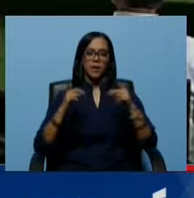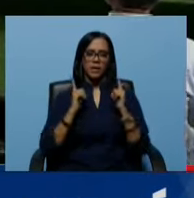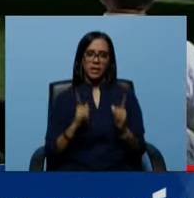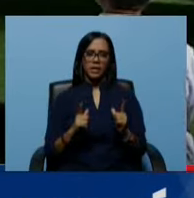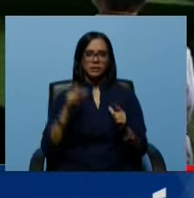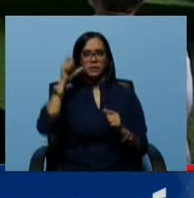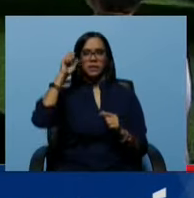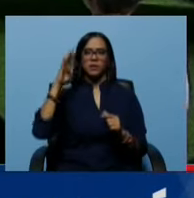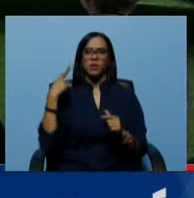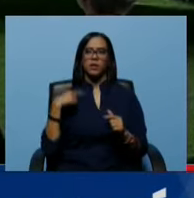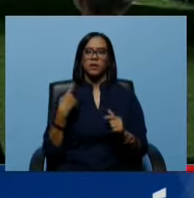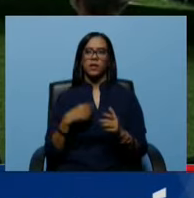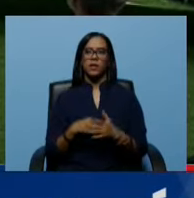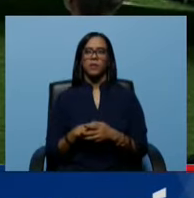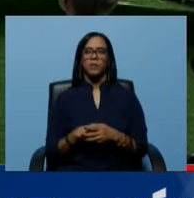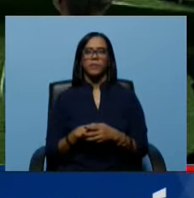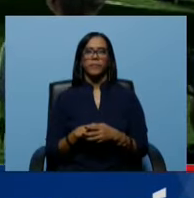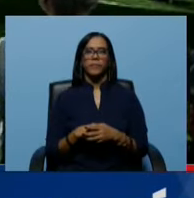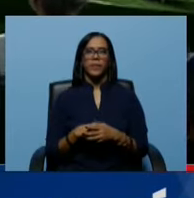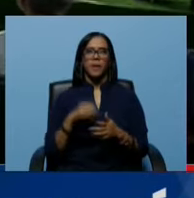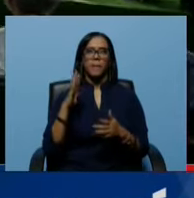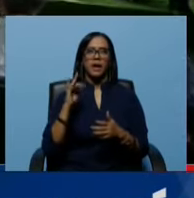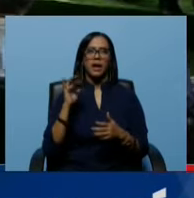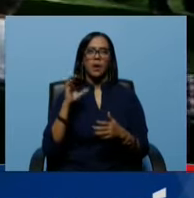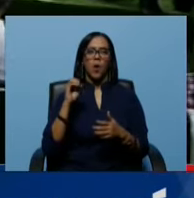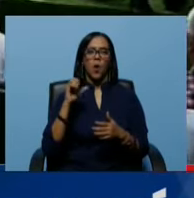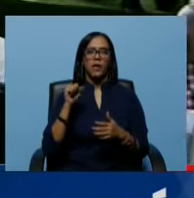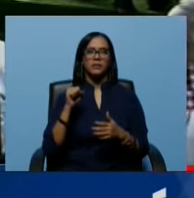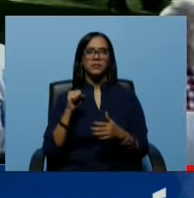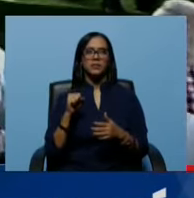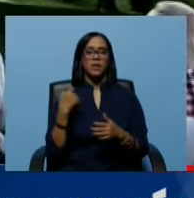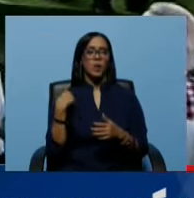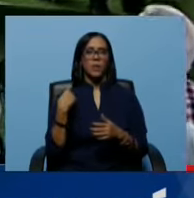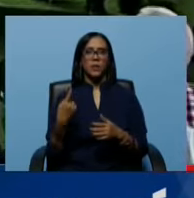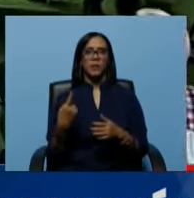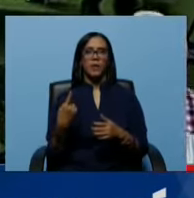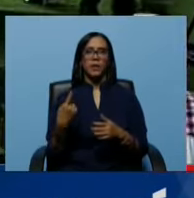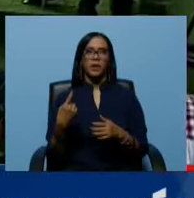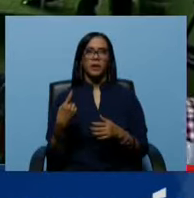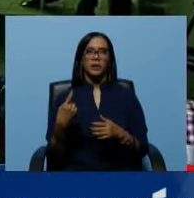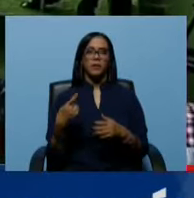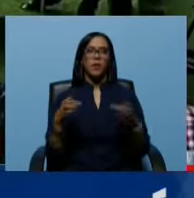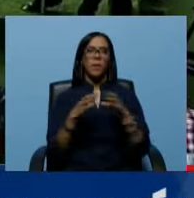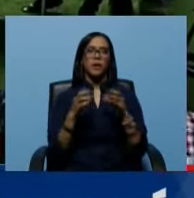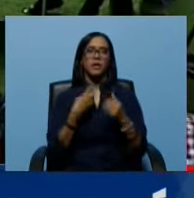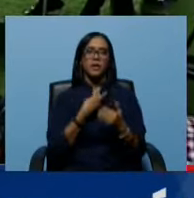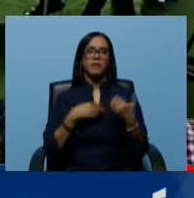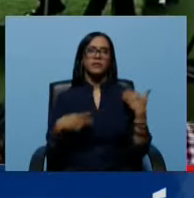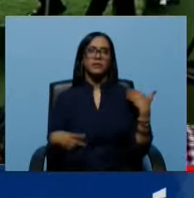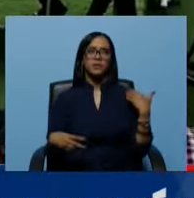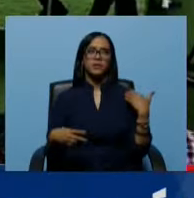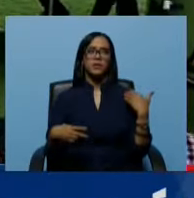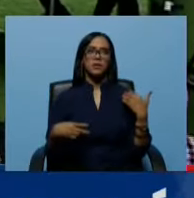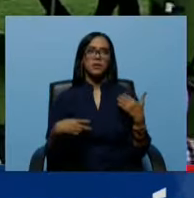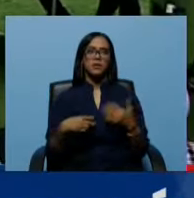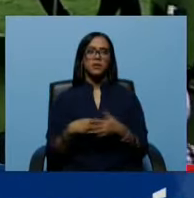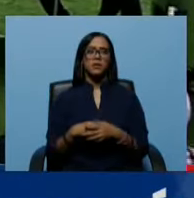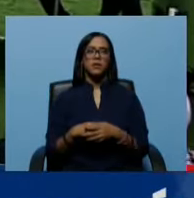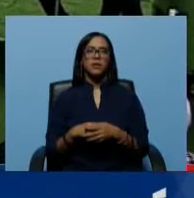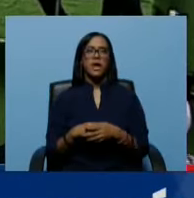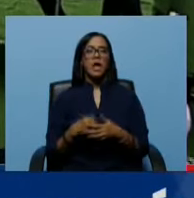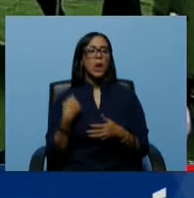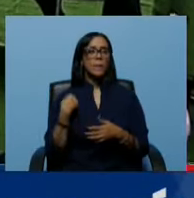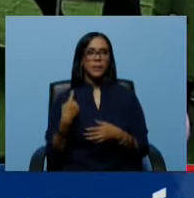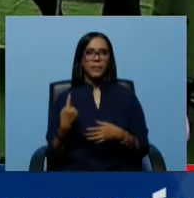gloria. Bancoes. Es lo primero. Compañera vicepresidenta. Es